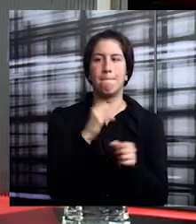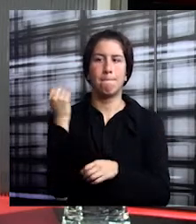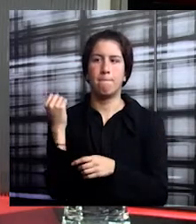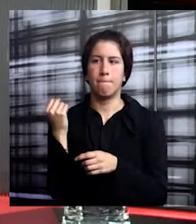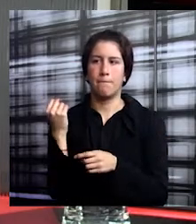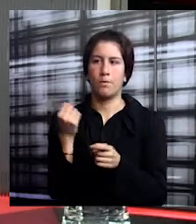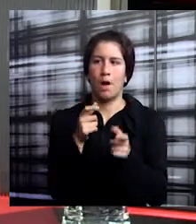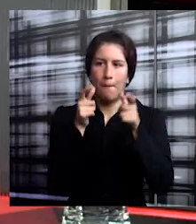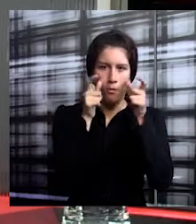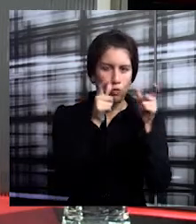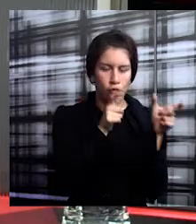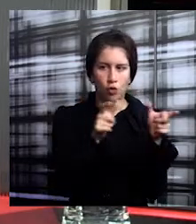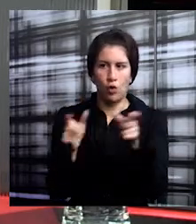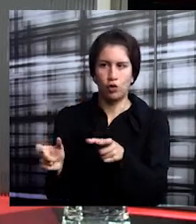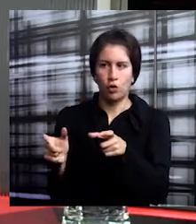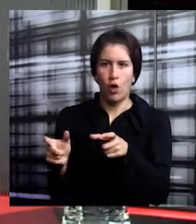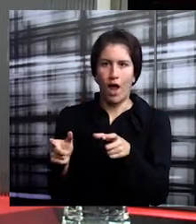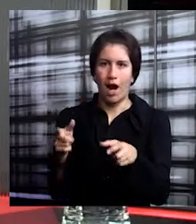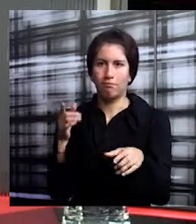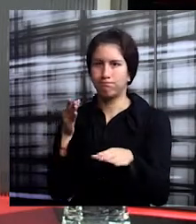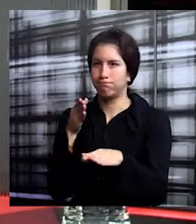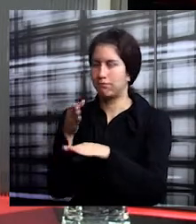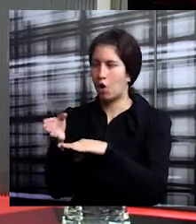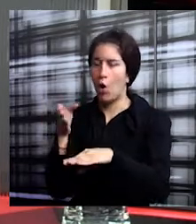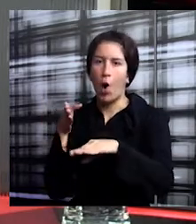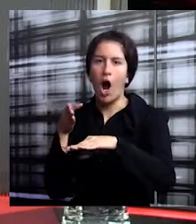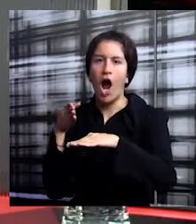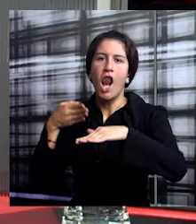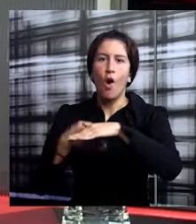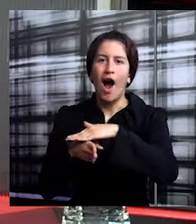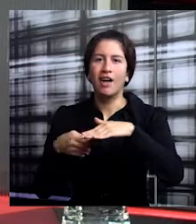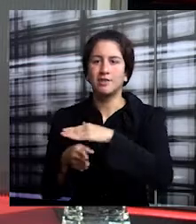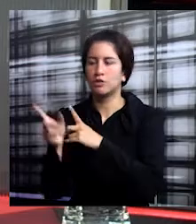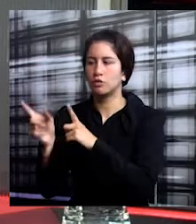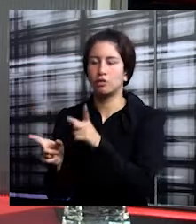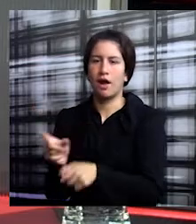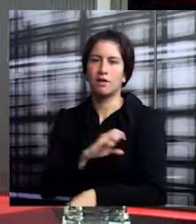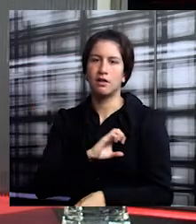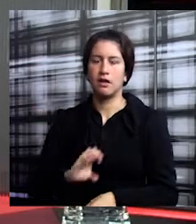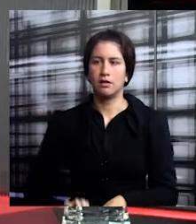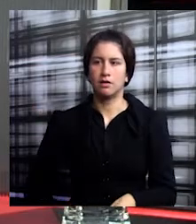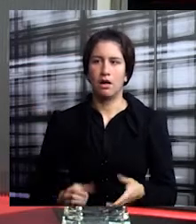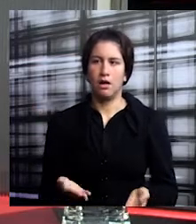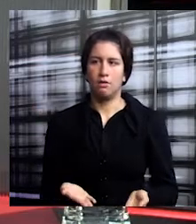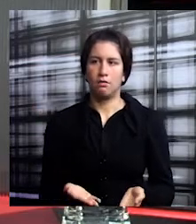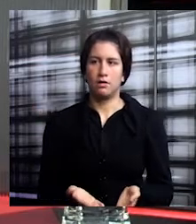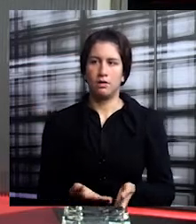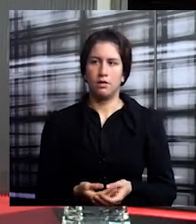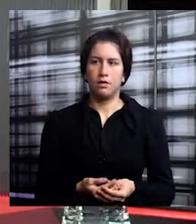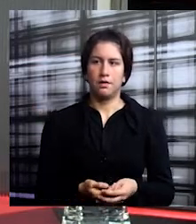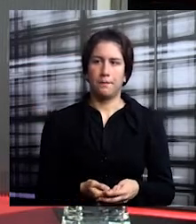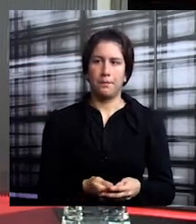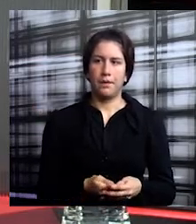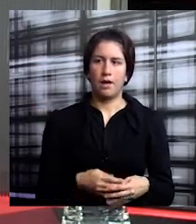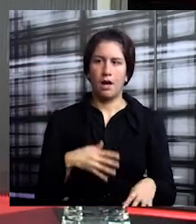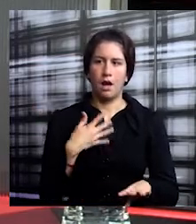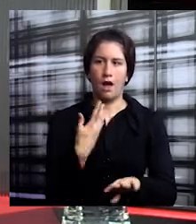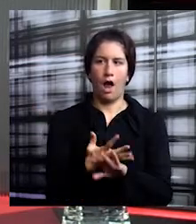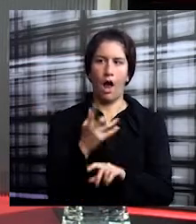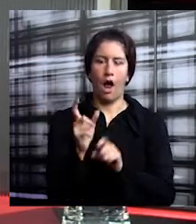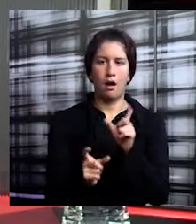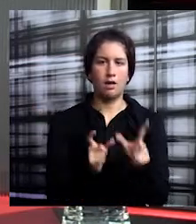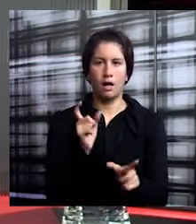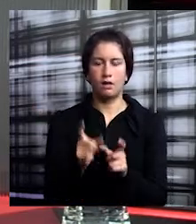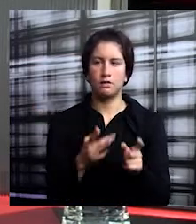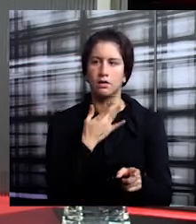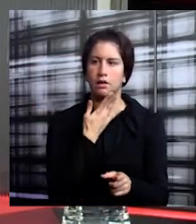del Estado. Sin embargo, le tengo que contar que eso a nivel internacional también ha variado. Hay sentencias incluso al nivel de la Corte Penal Internacional